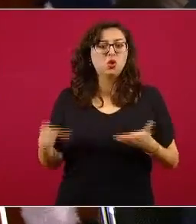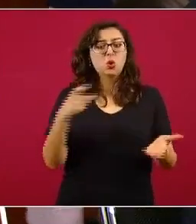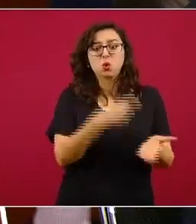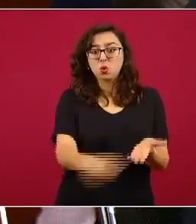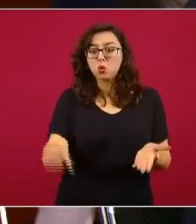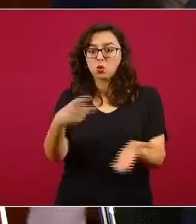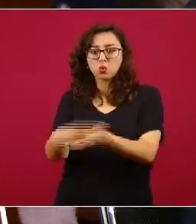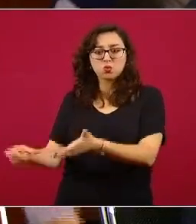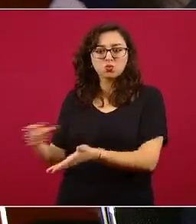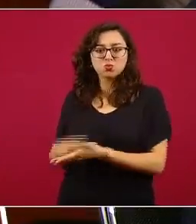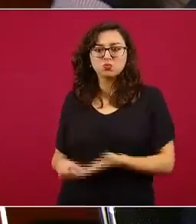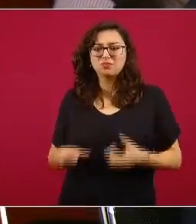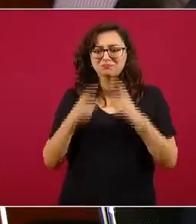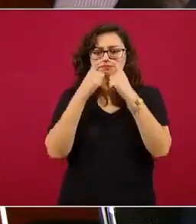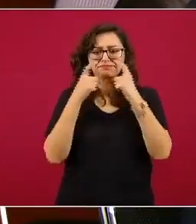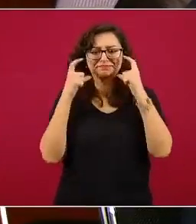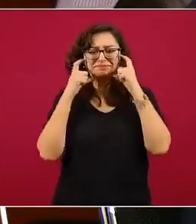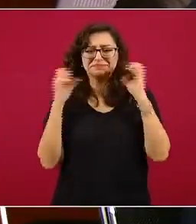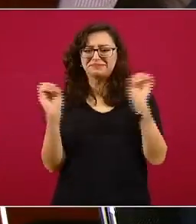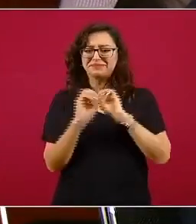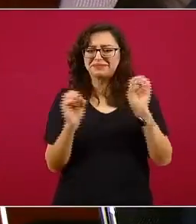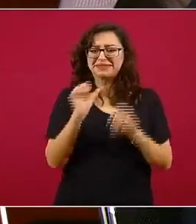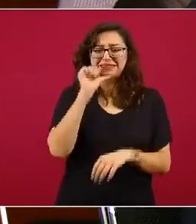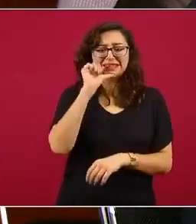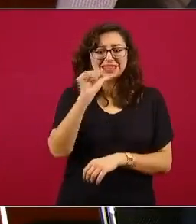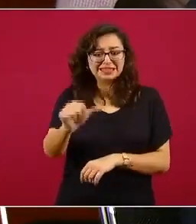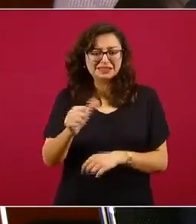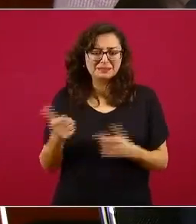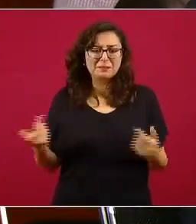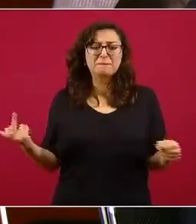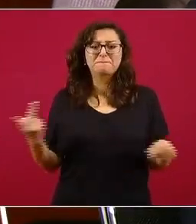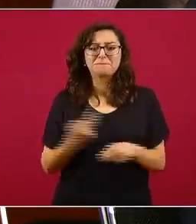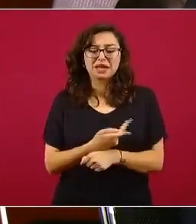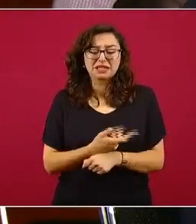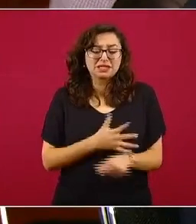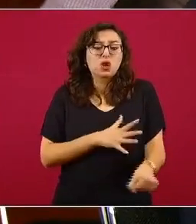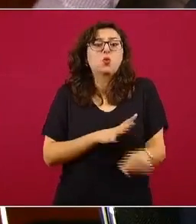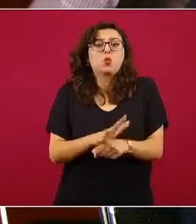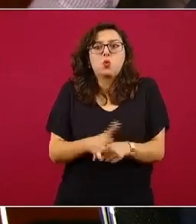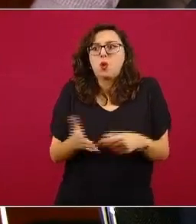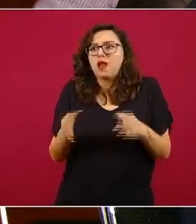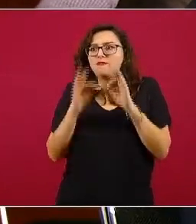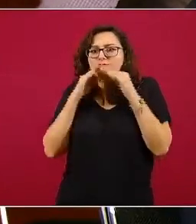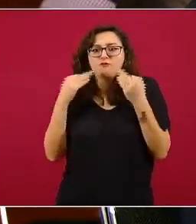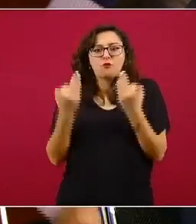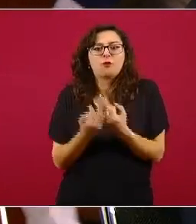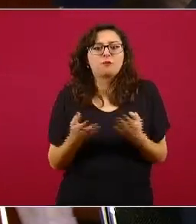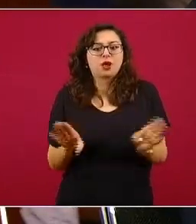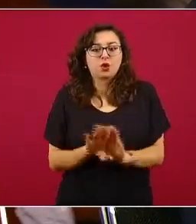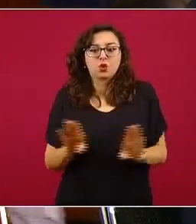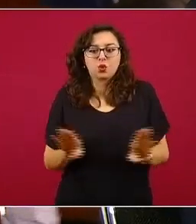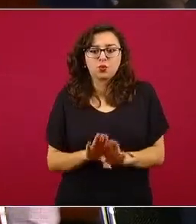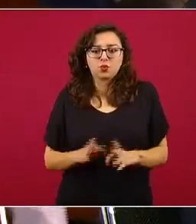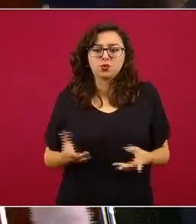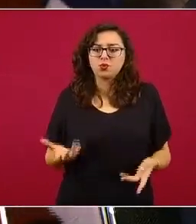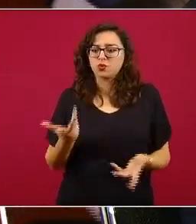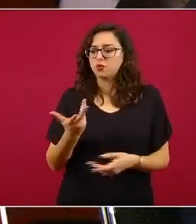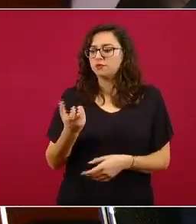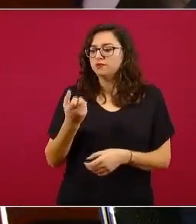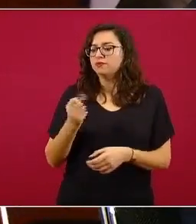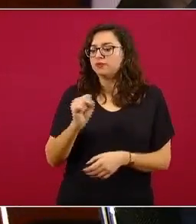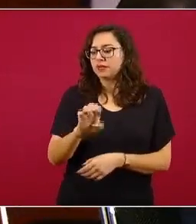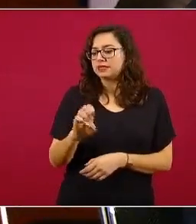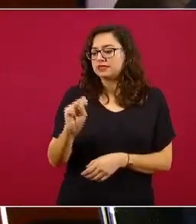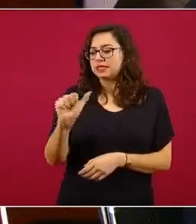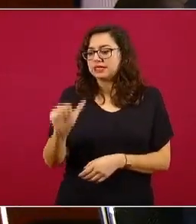pánico y ni siquiera usan el cubrebocas. Entonces, ahí ¿cuál sería la postura o la reacción de la Secretaría de Salud en